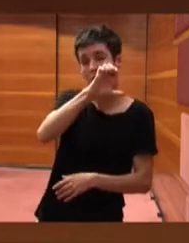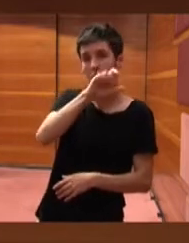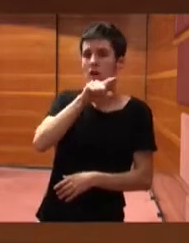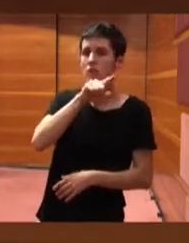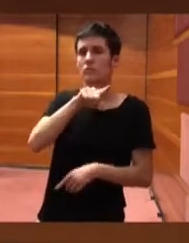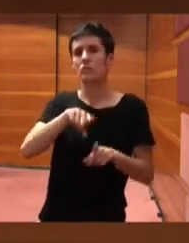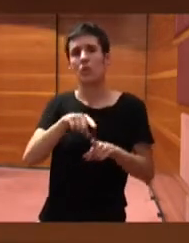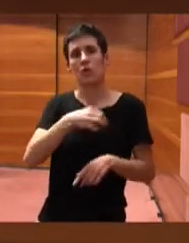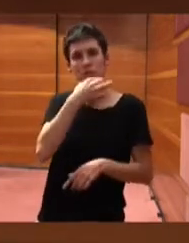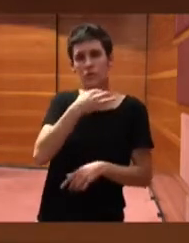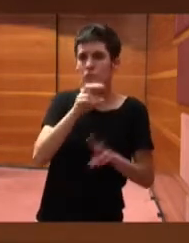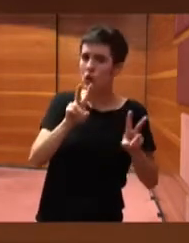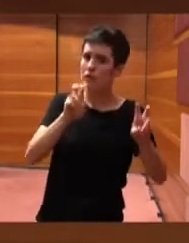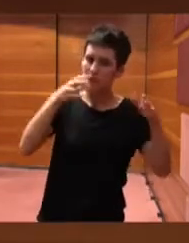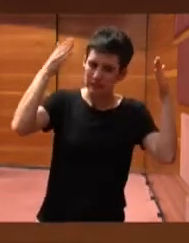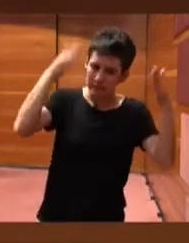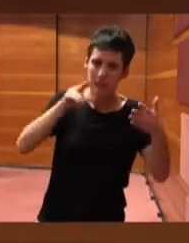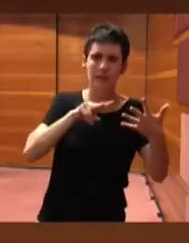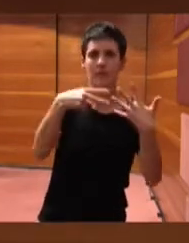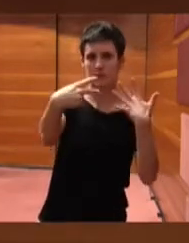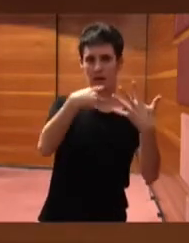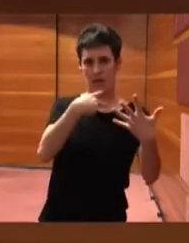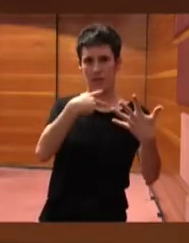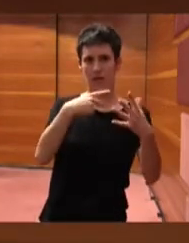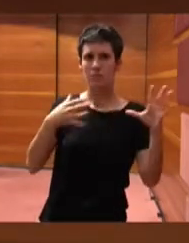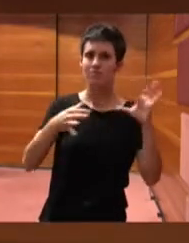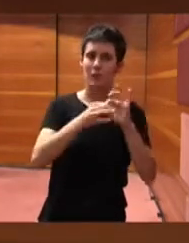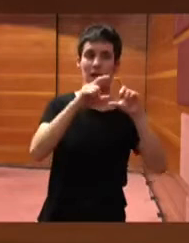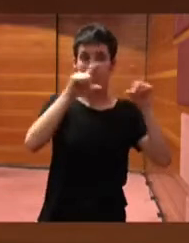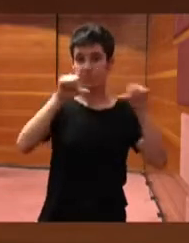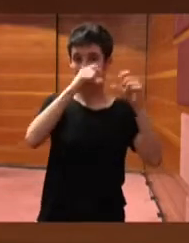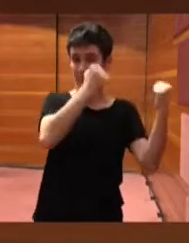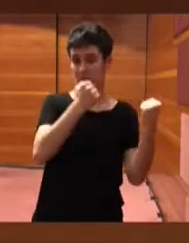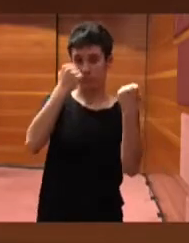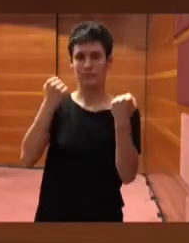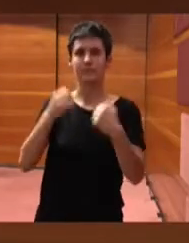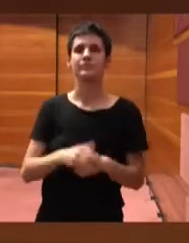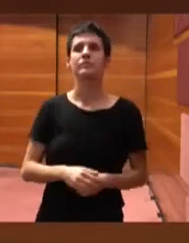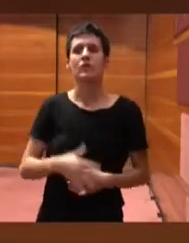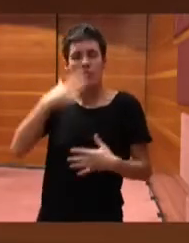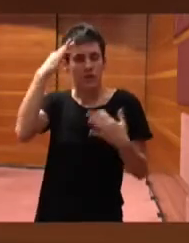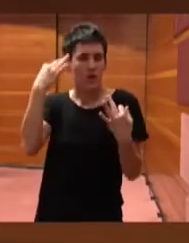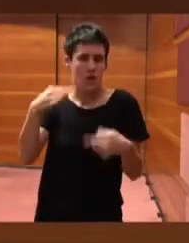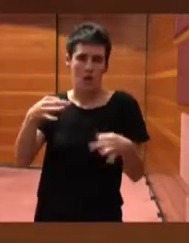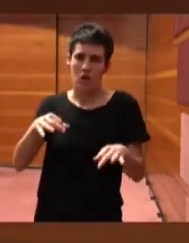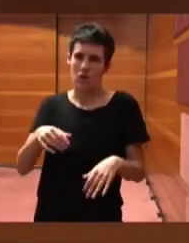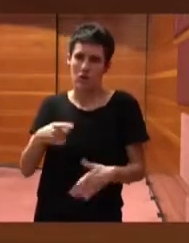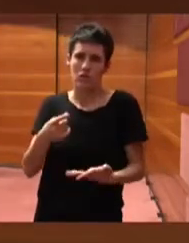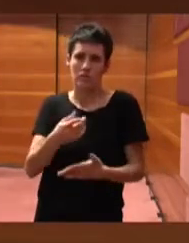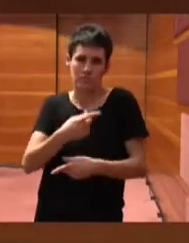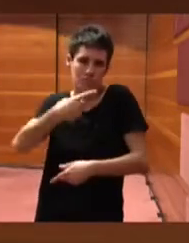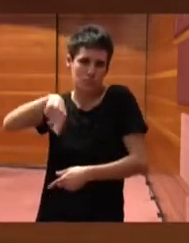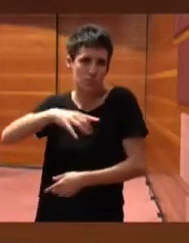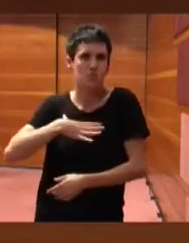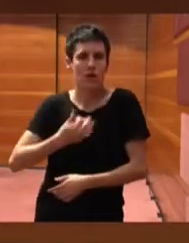defenderá una intervención que se va a centrar en transparencia de las instituciones. Lógicamente tendrán ustedes ocasión de preguntar,